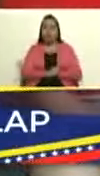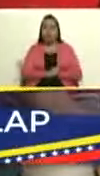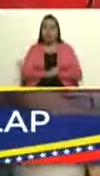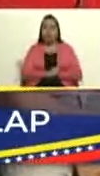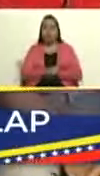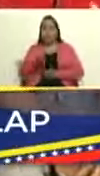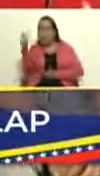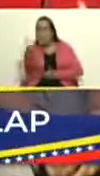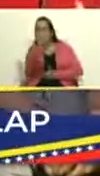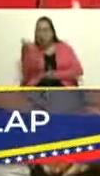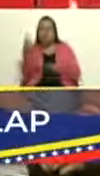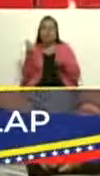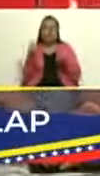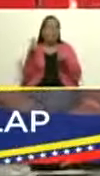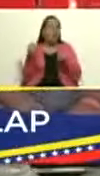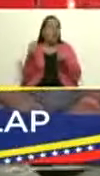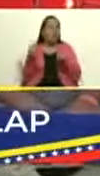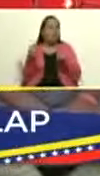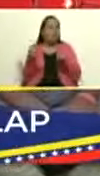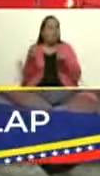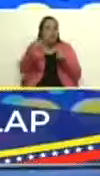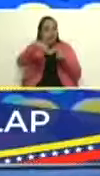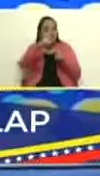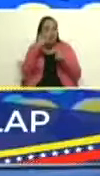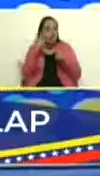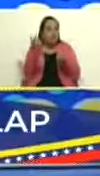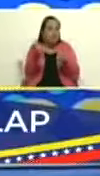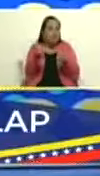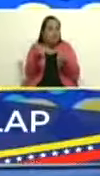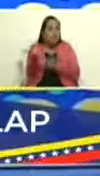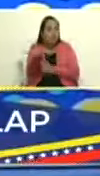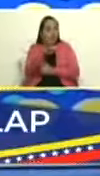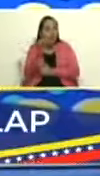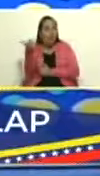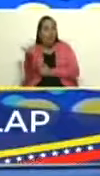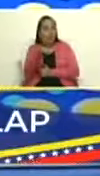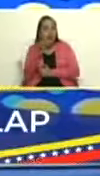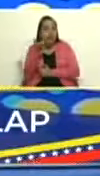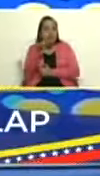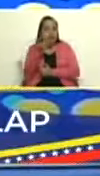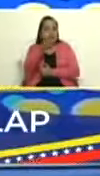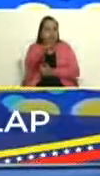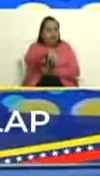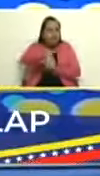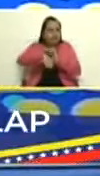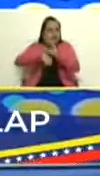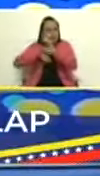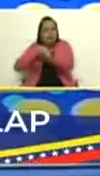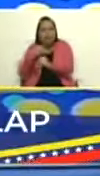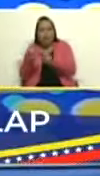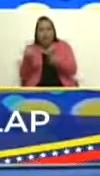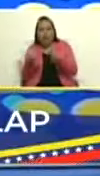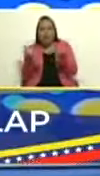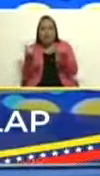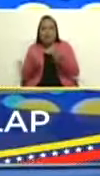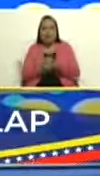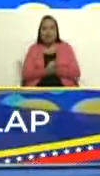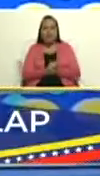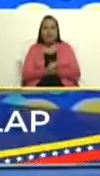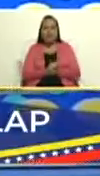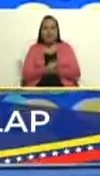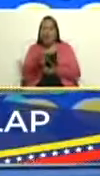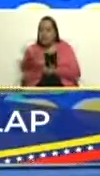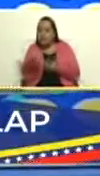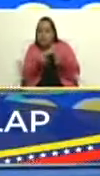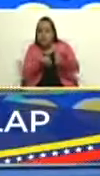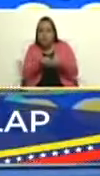Rajuñen. Pónganse a rajuñar. El rajuñado, con el rajuñado mira